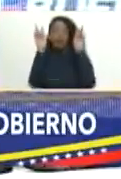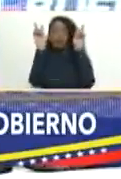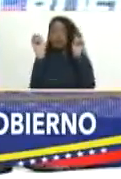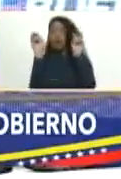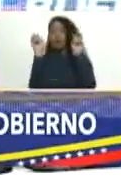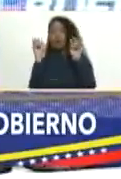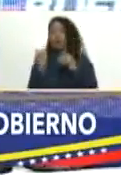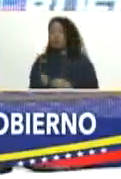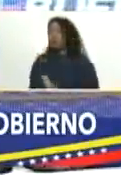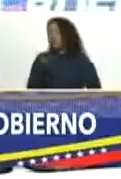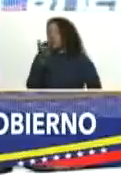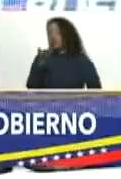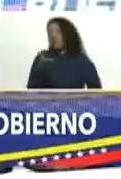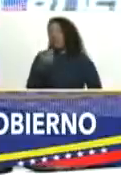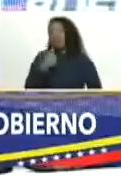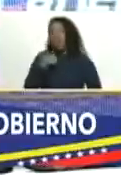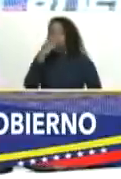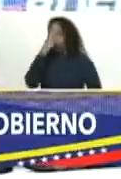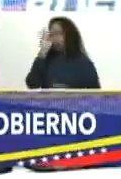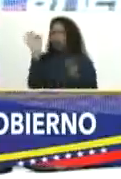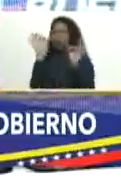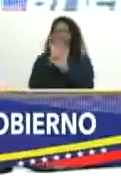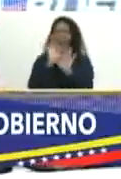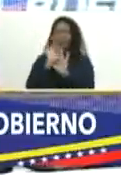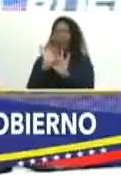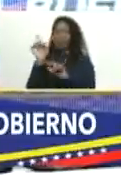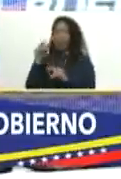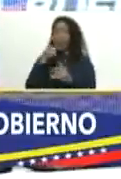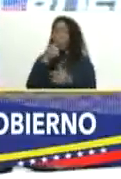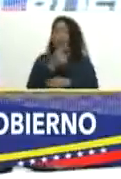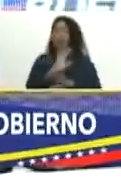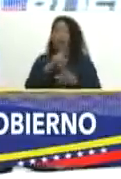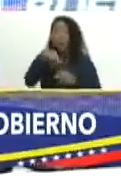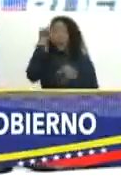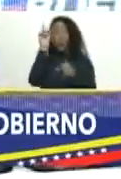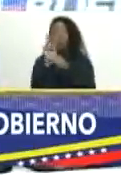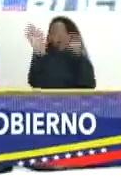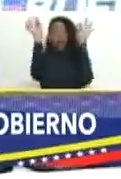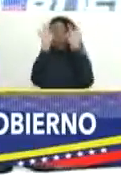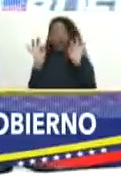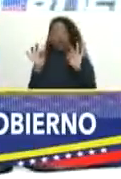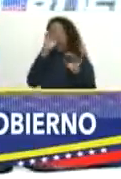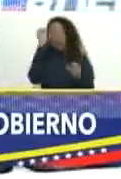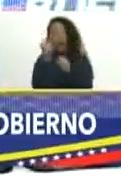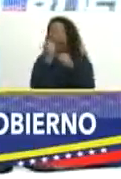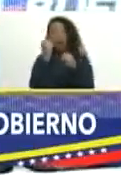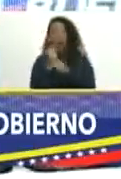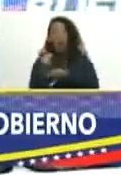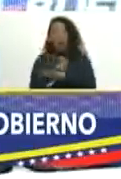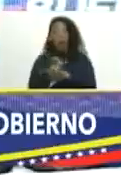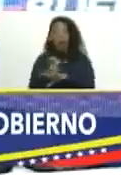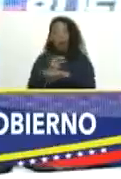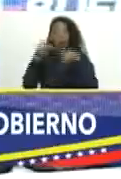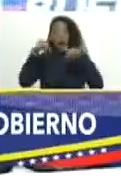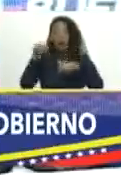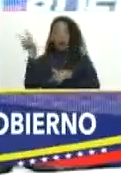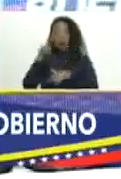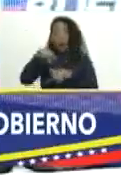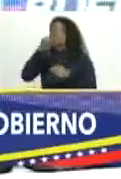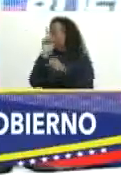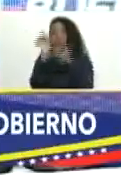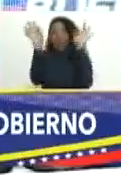dudo en ratificar, como usted también lo mencionó, que es único en el mundo este método de gobierno, directo en consulta con el pueblo, pero